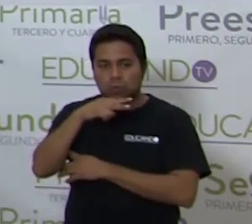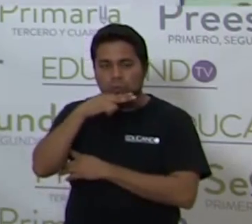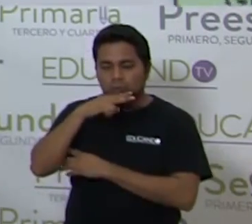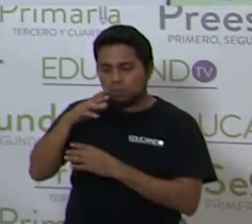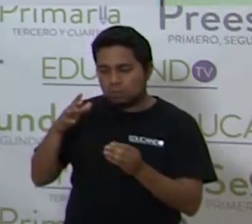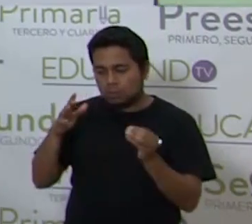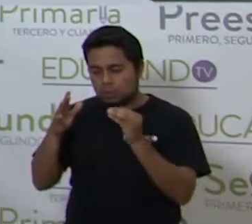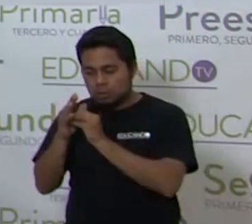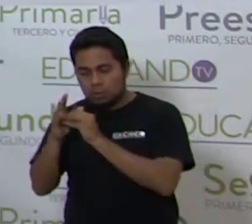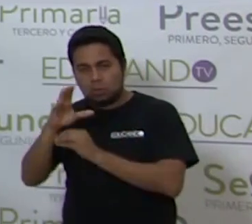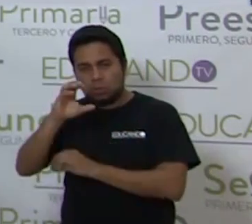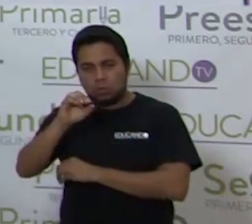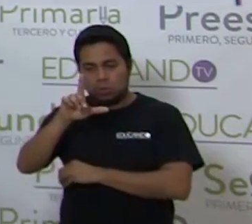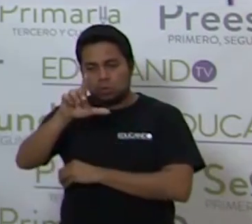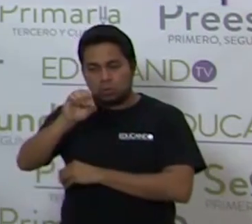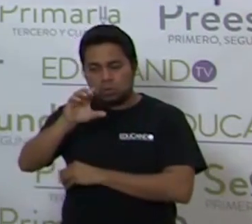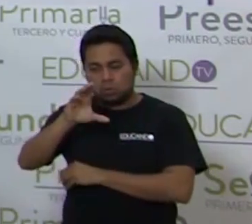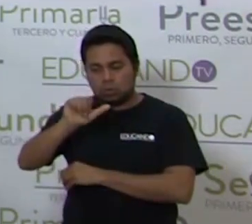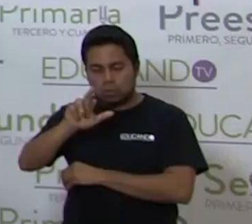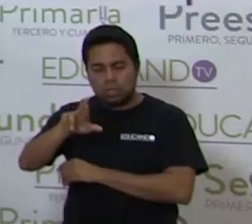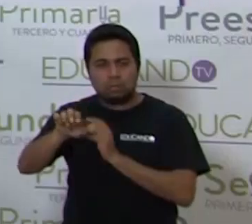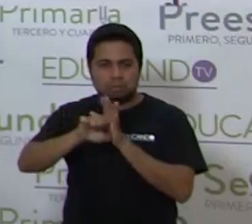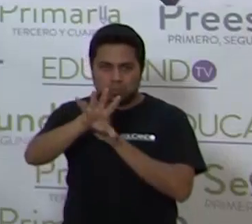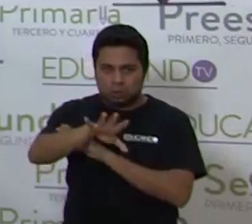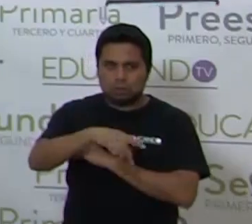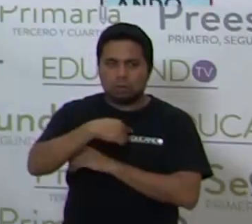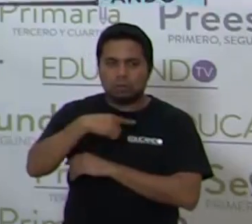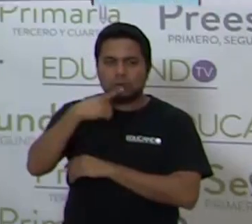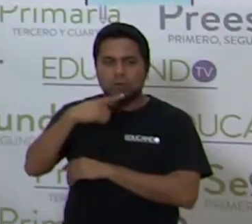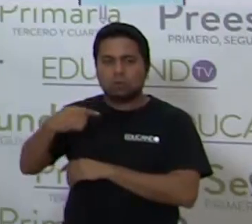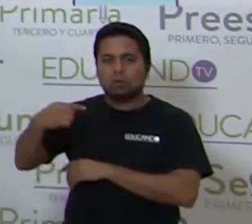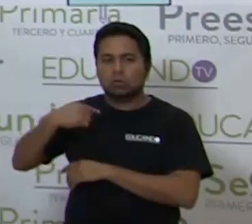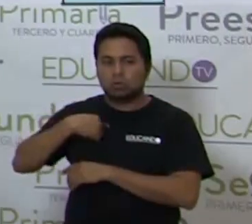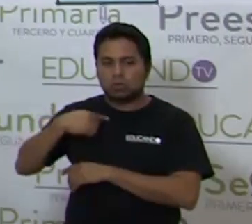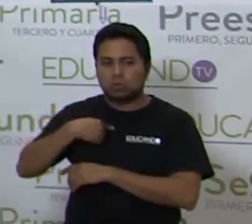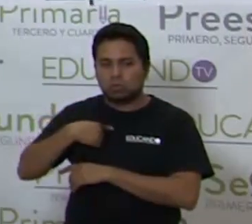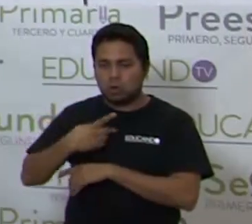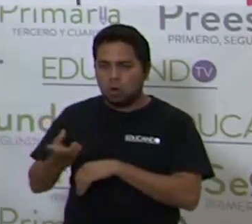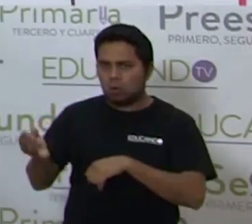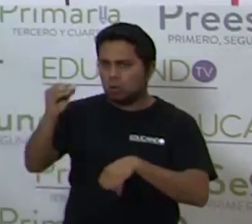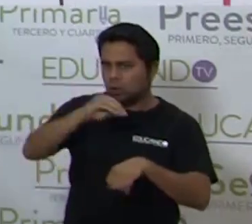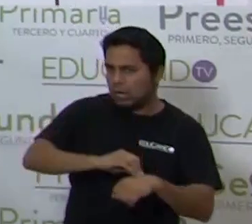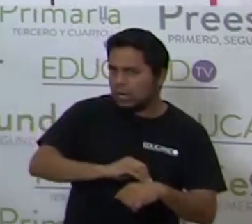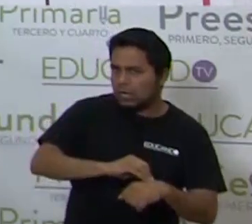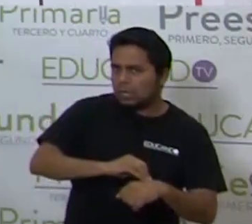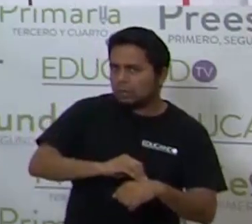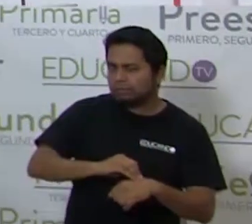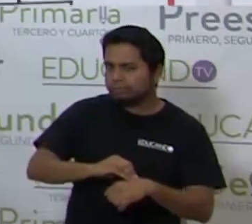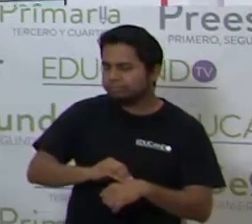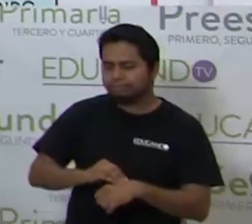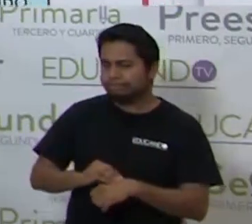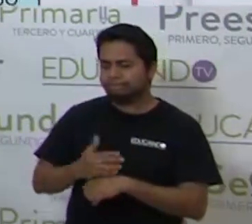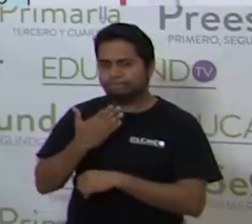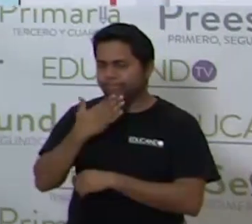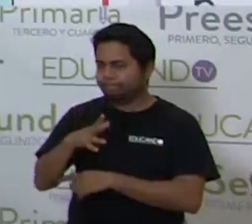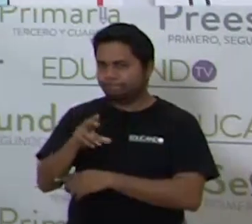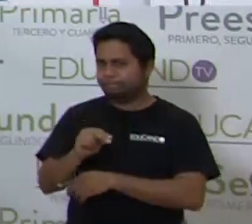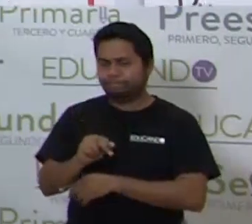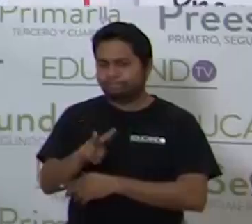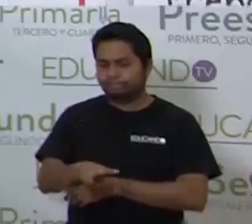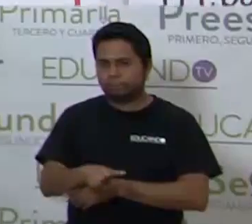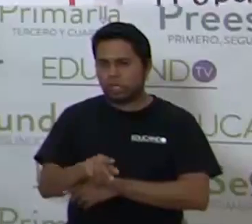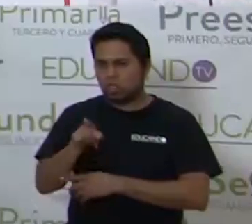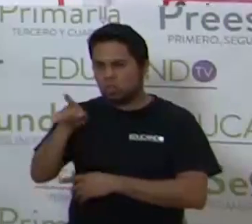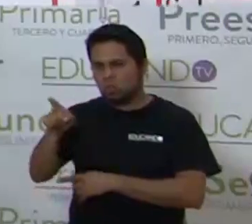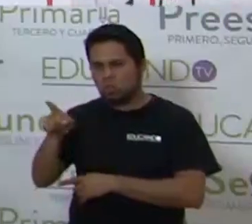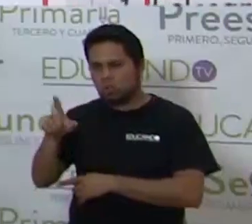colocar, por ejemplo, yo diría, yo colocar, no se escucha bien, ¿verdad?